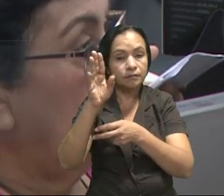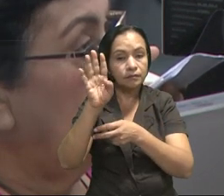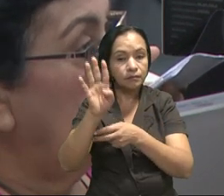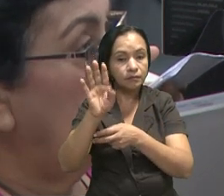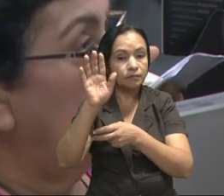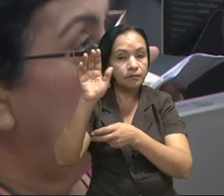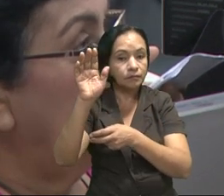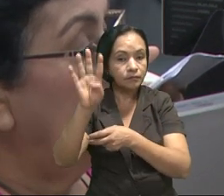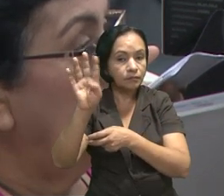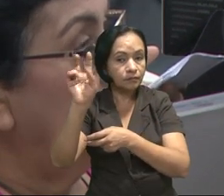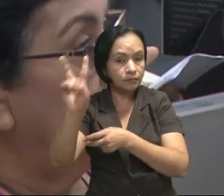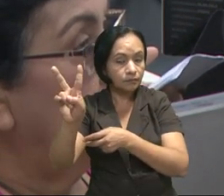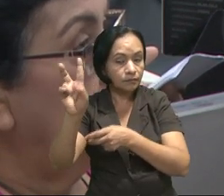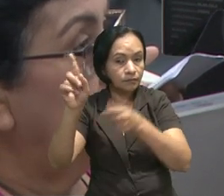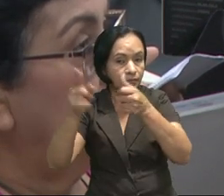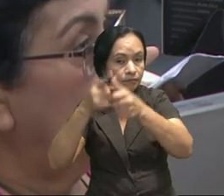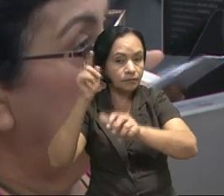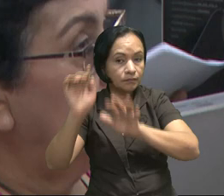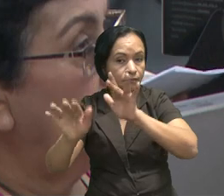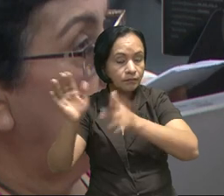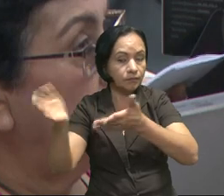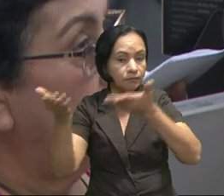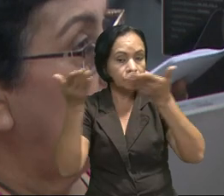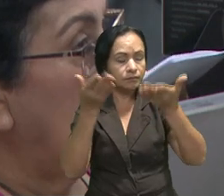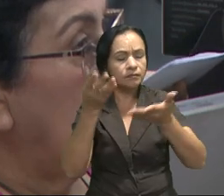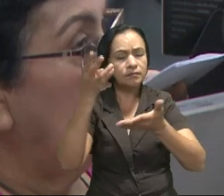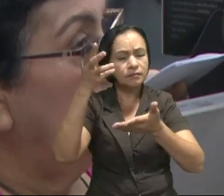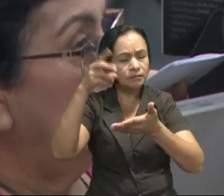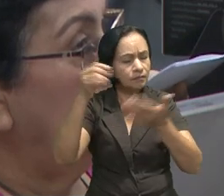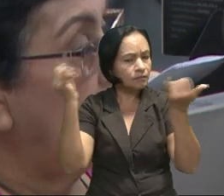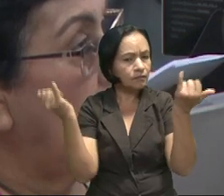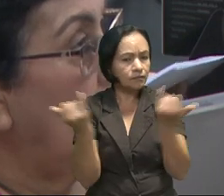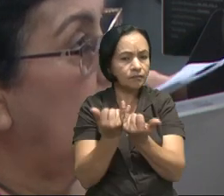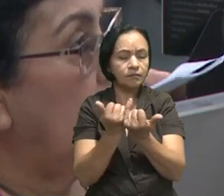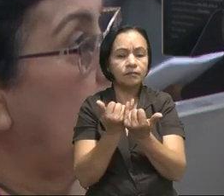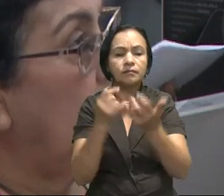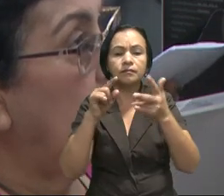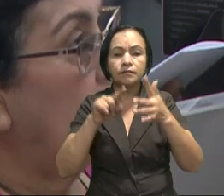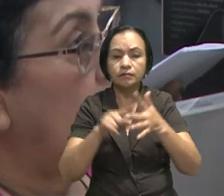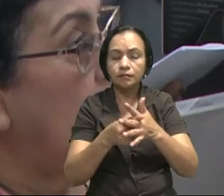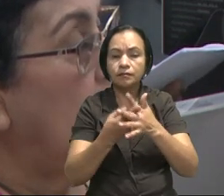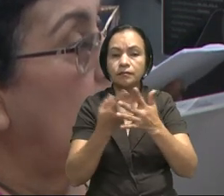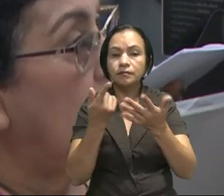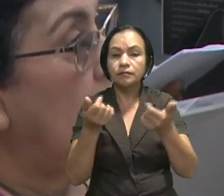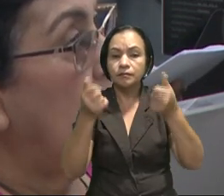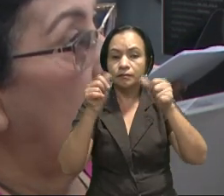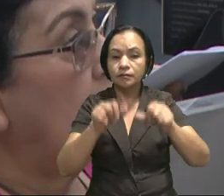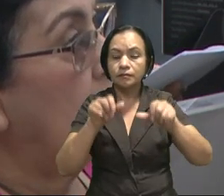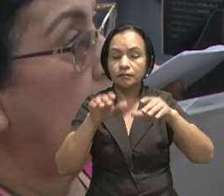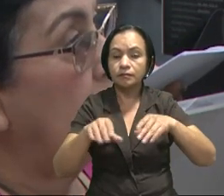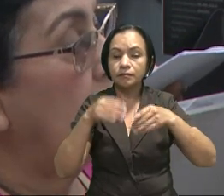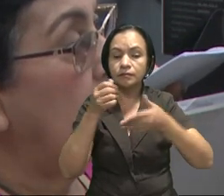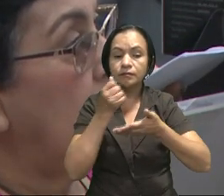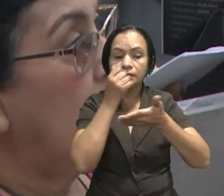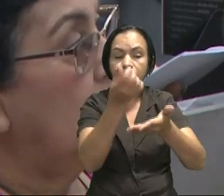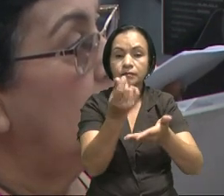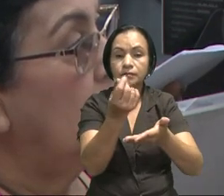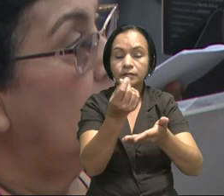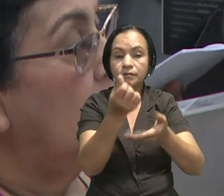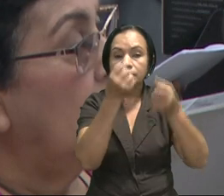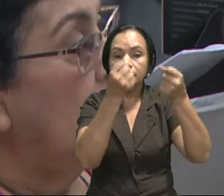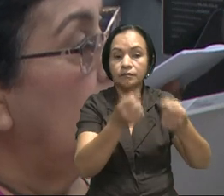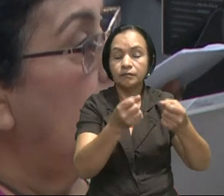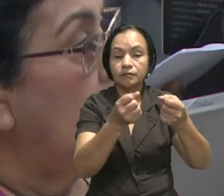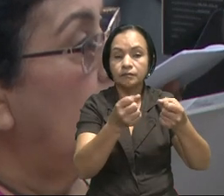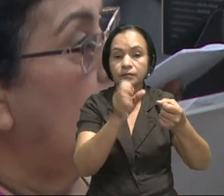2023-9942, remitida por Primer Secretaría en la misma fecha. La iniciativa de decreto de aprobación de pensión de gracias a favor del